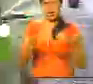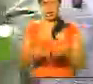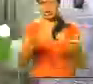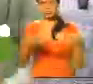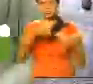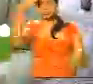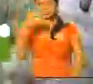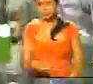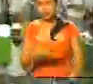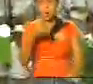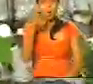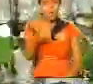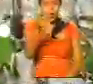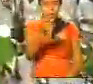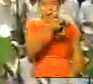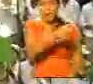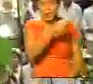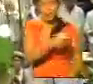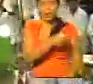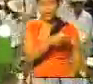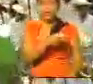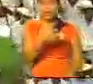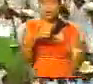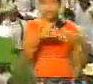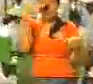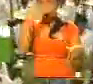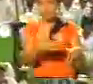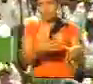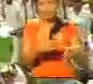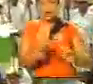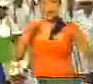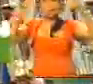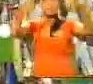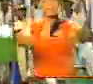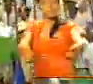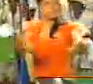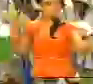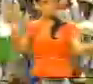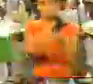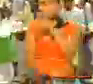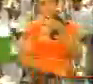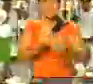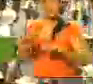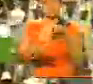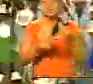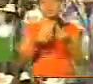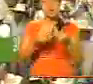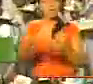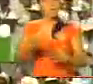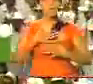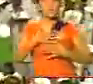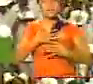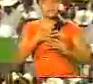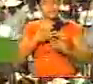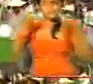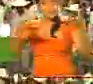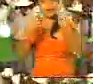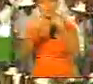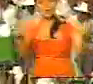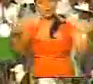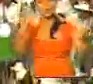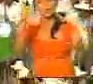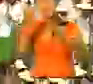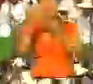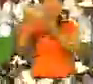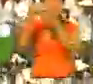como pocos ejércitos en el mundo, nació para darse la propia libertad de su pueblo y para